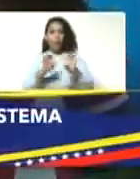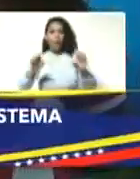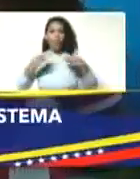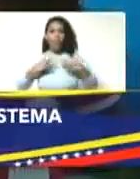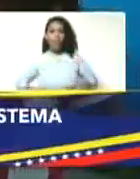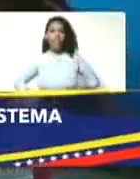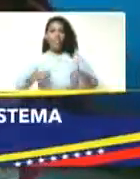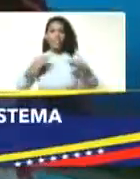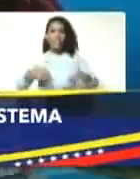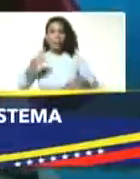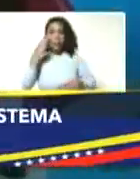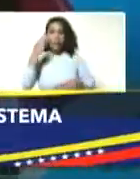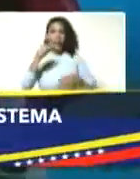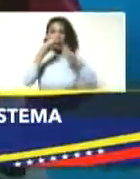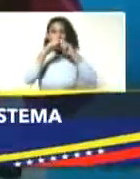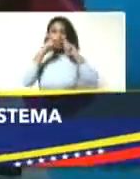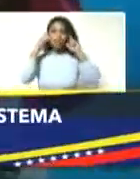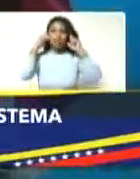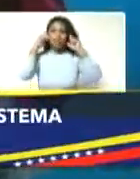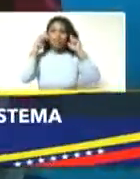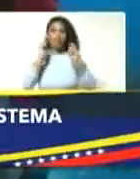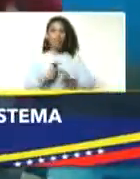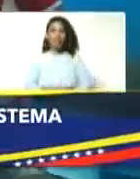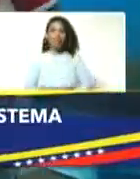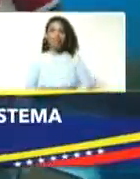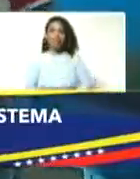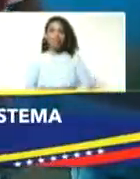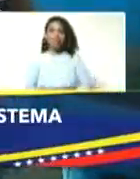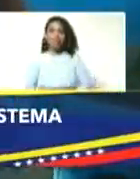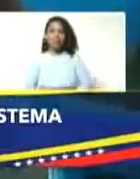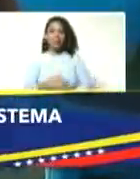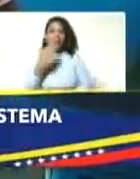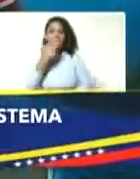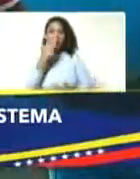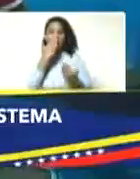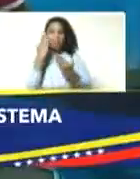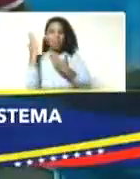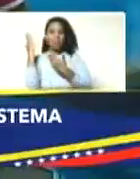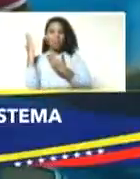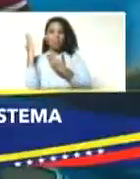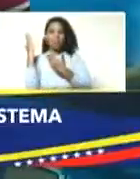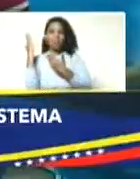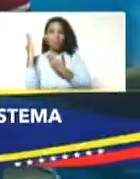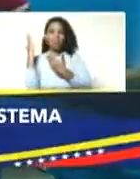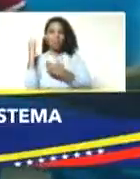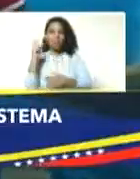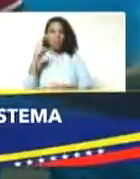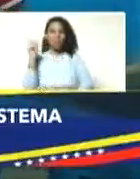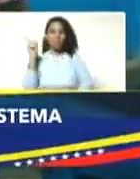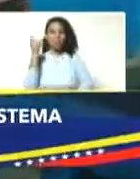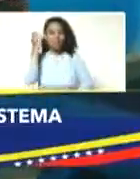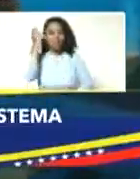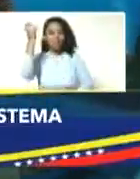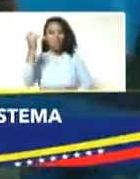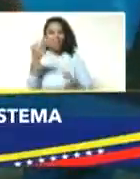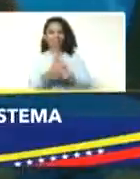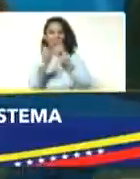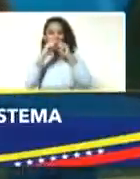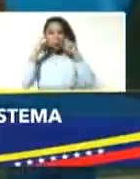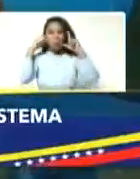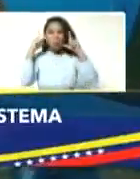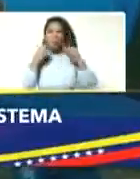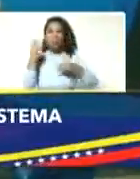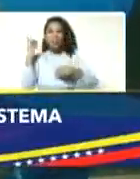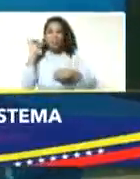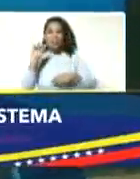Mira Yetsi el tapaboca que usa, ¿vale? Ah, Yetsi se las trae. ¿Qué dices tú de Yetsi, asesora?